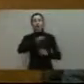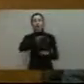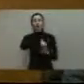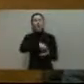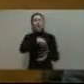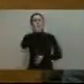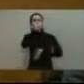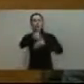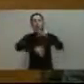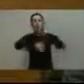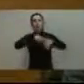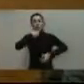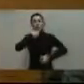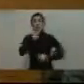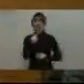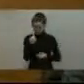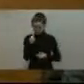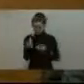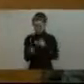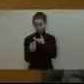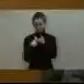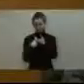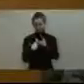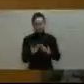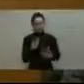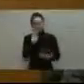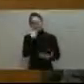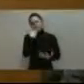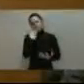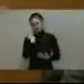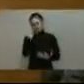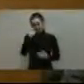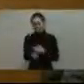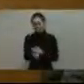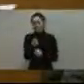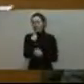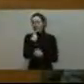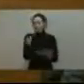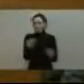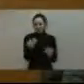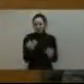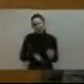participación ciudadana. Me río yo. ¿Sabe lo que le dirían en muchos de estos puertos?